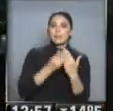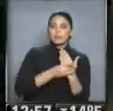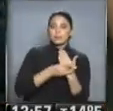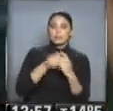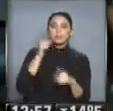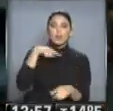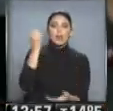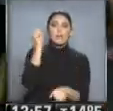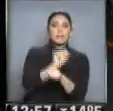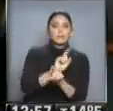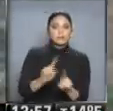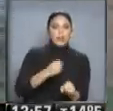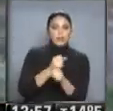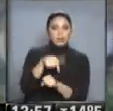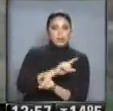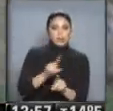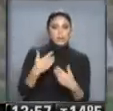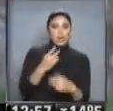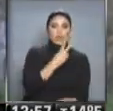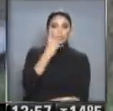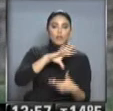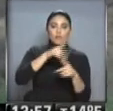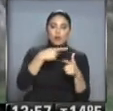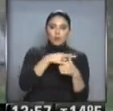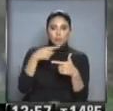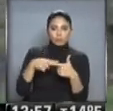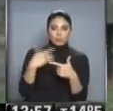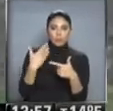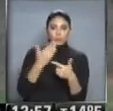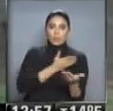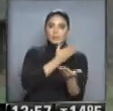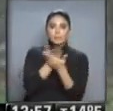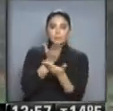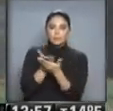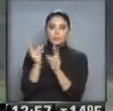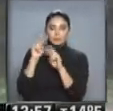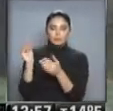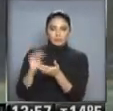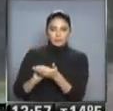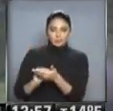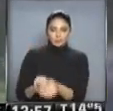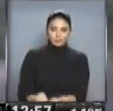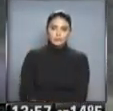irá a prisión por ahora y tiene 2 posibilidades más para recurrir la sentencia.